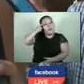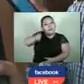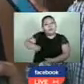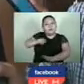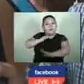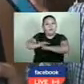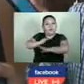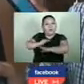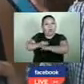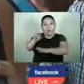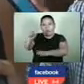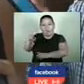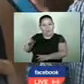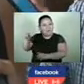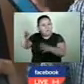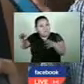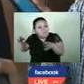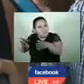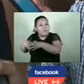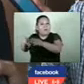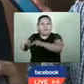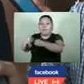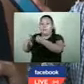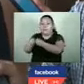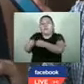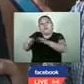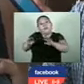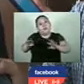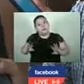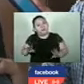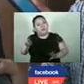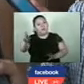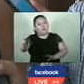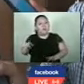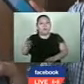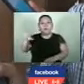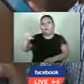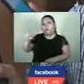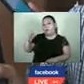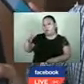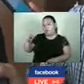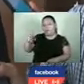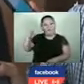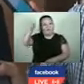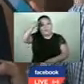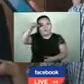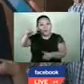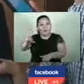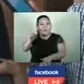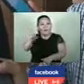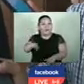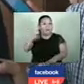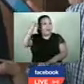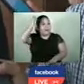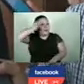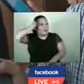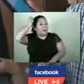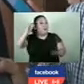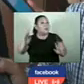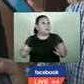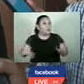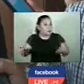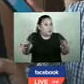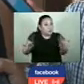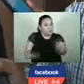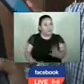ante criminalidad organizada. Situación que la representación fiscal no comparte en virtud de que se